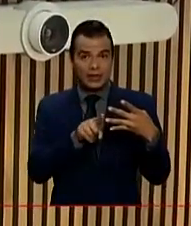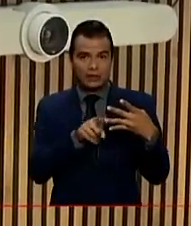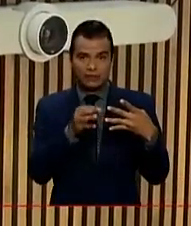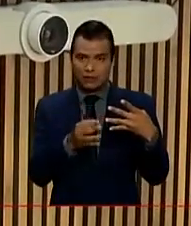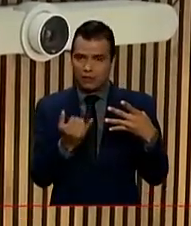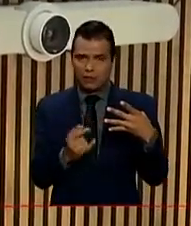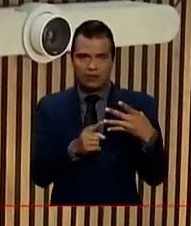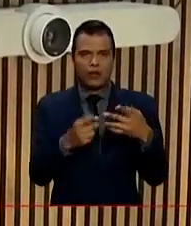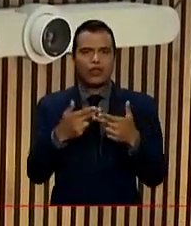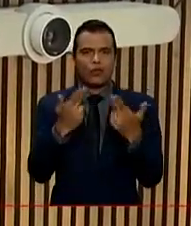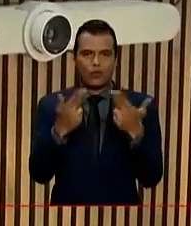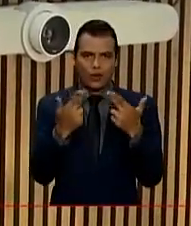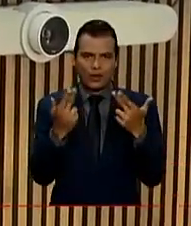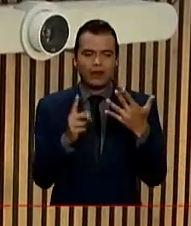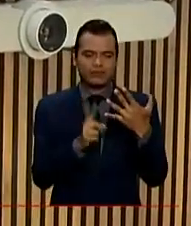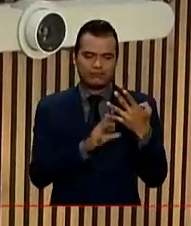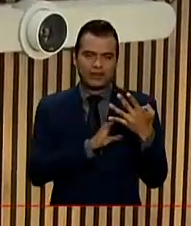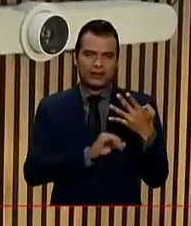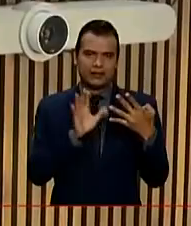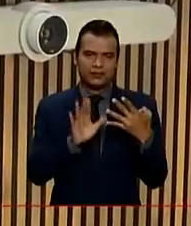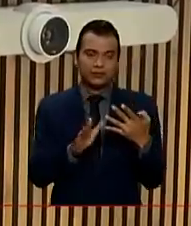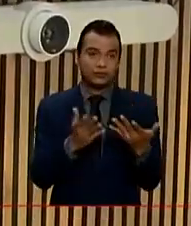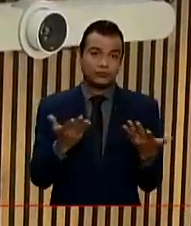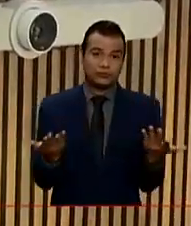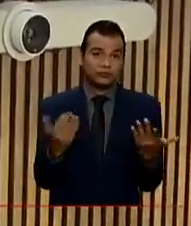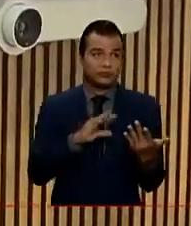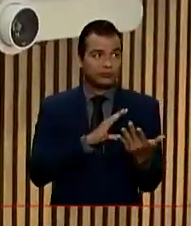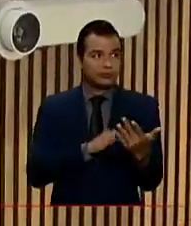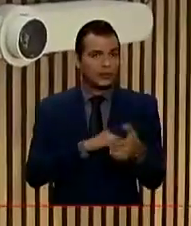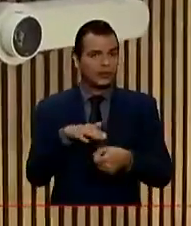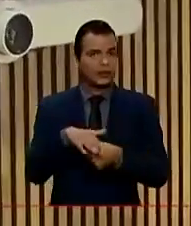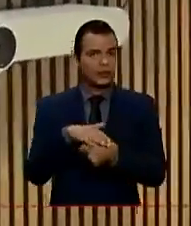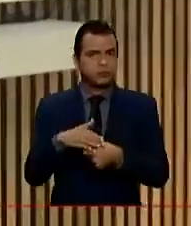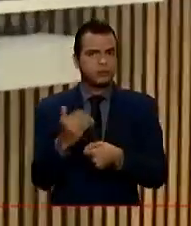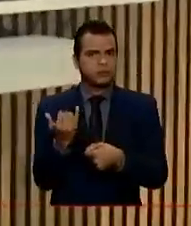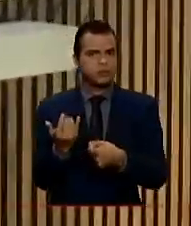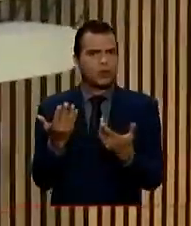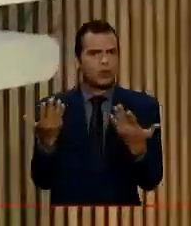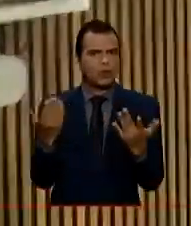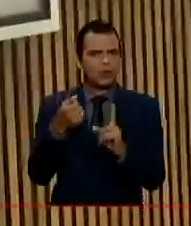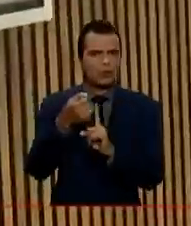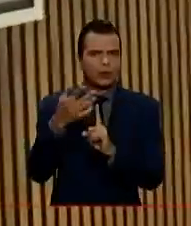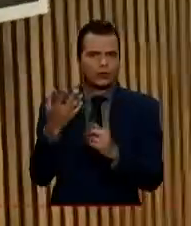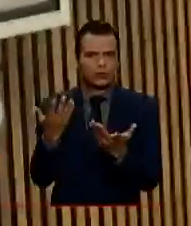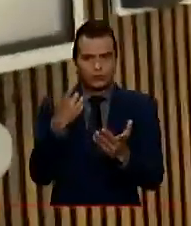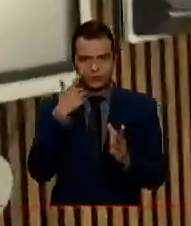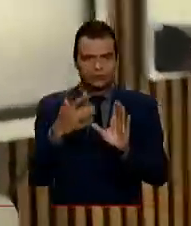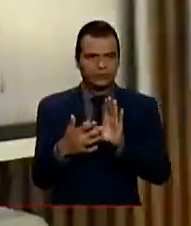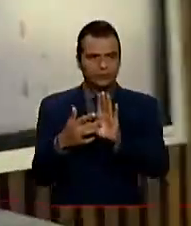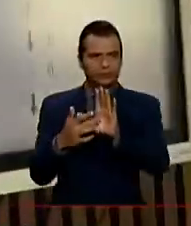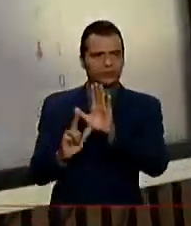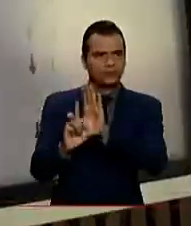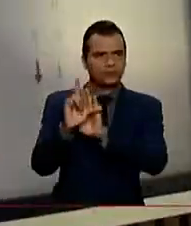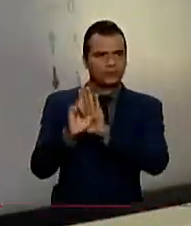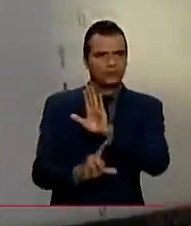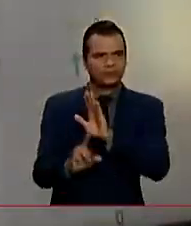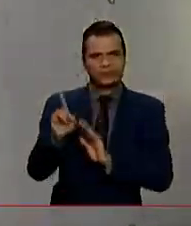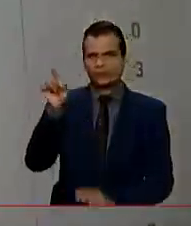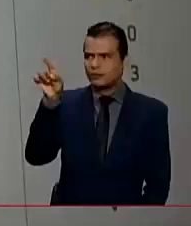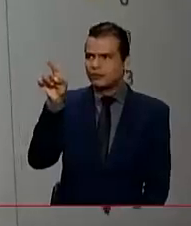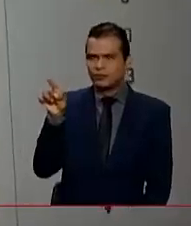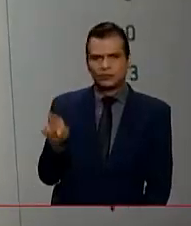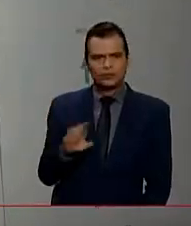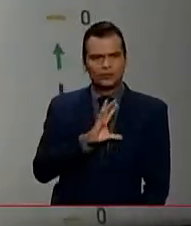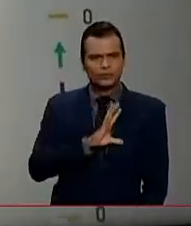que deje efectos colaterales para nuestra ciudad. Y yo les quiero mostrar precisamente ese ranking porque ustedes se preguntarán a qué se debe